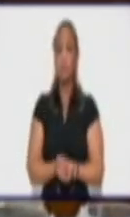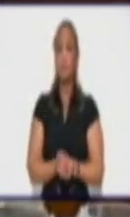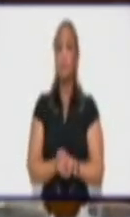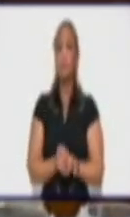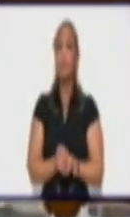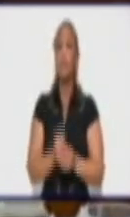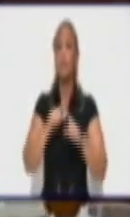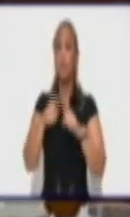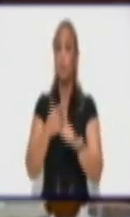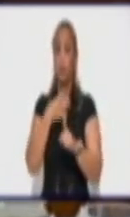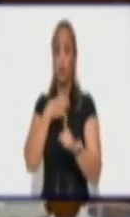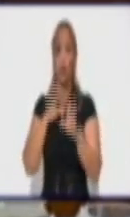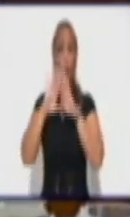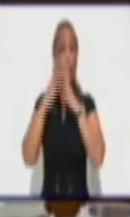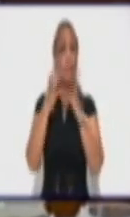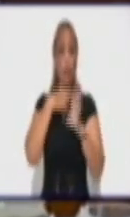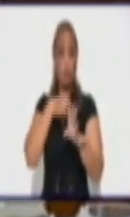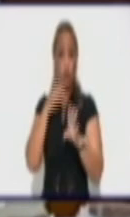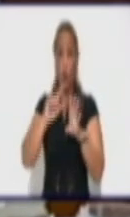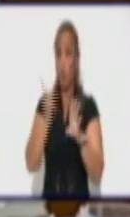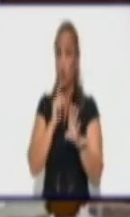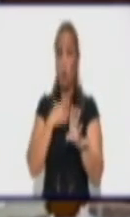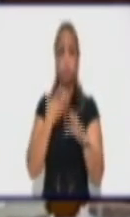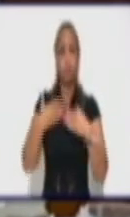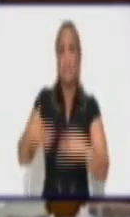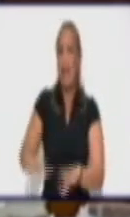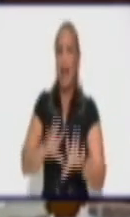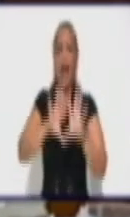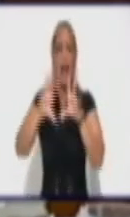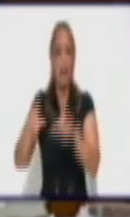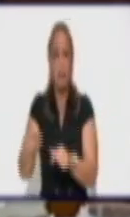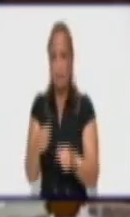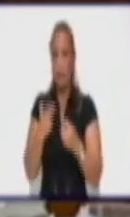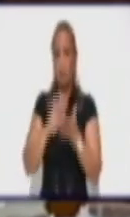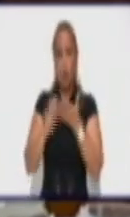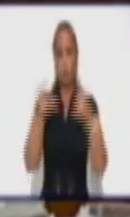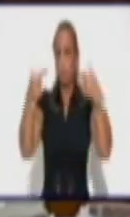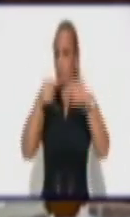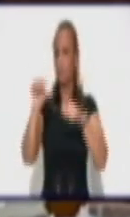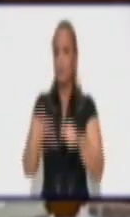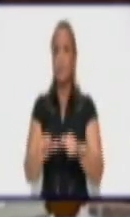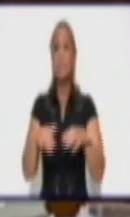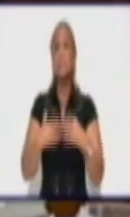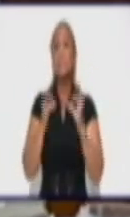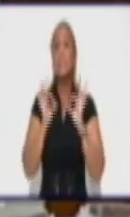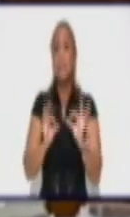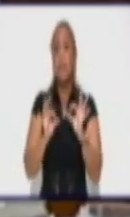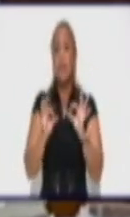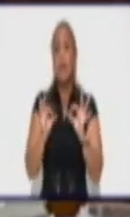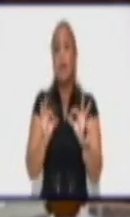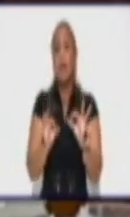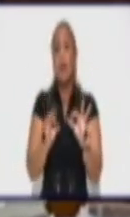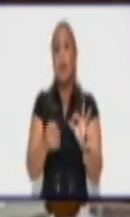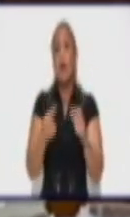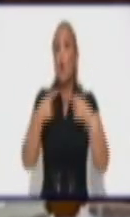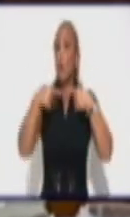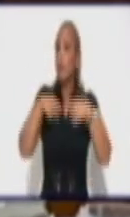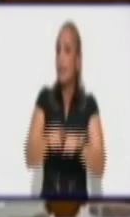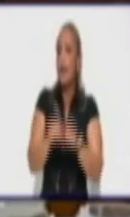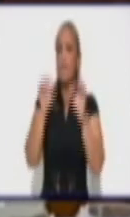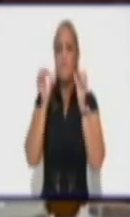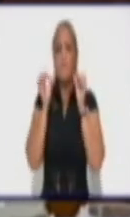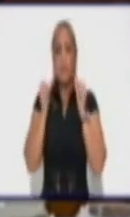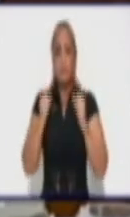arrebatar y convocó también a nuestro pueblo a seguir demostrando con unidad con firmeza con